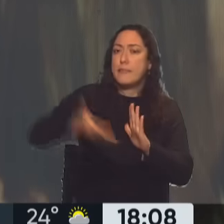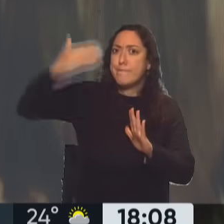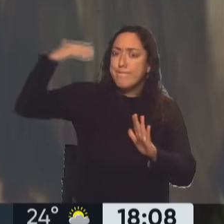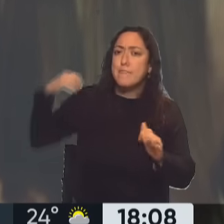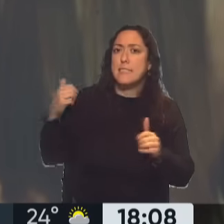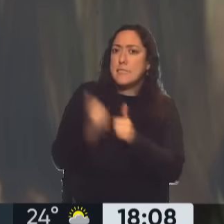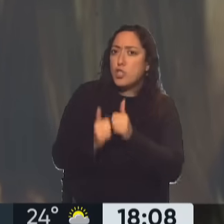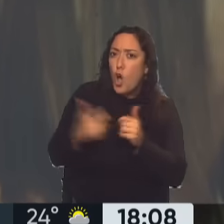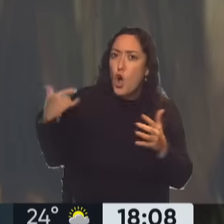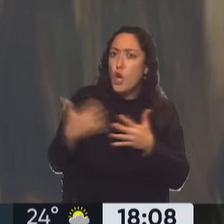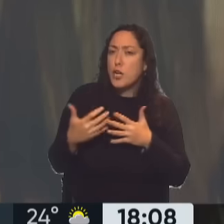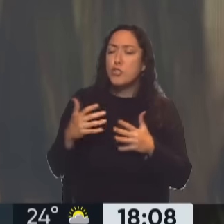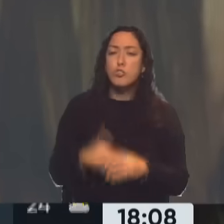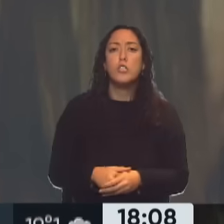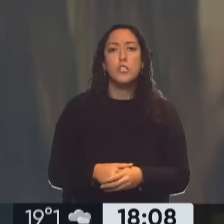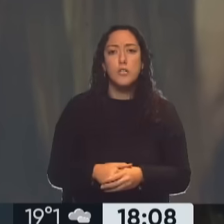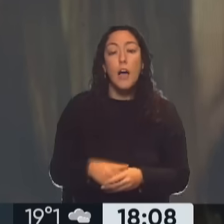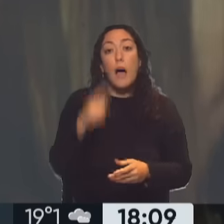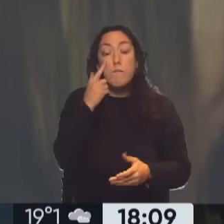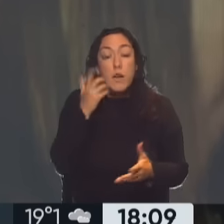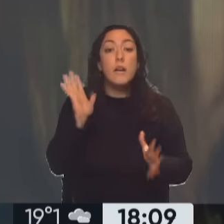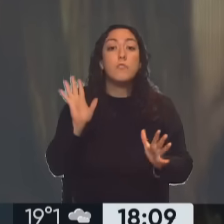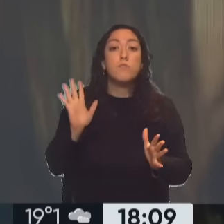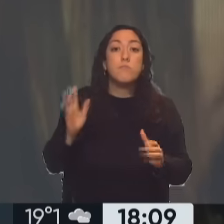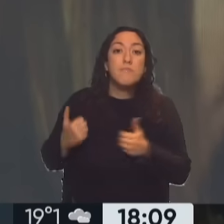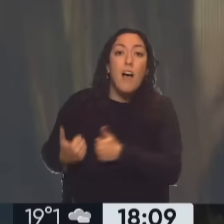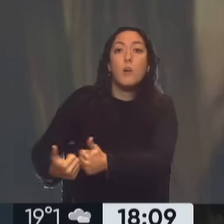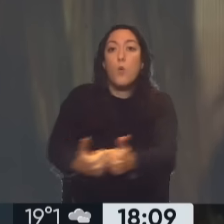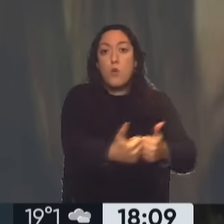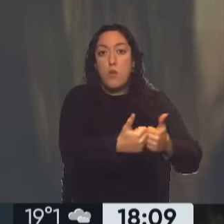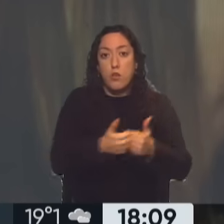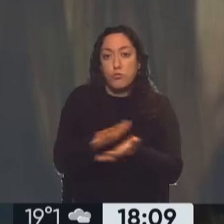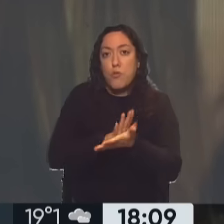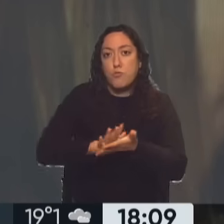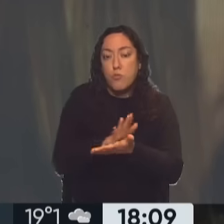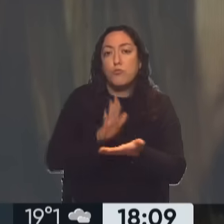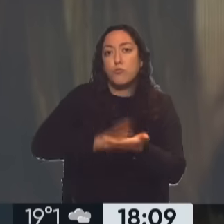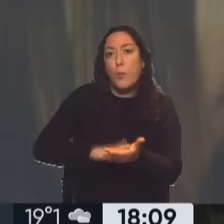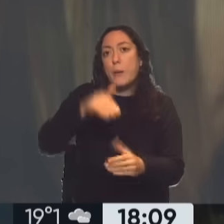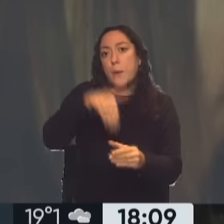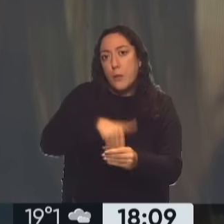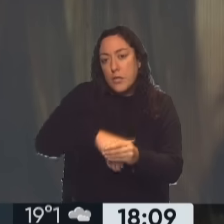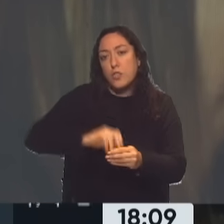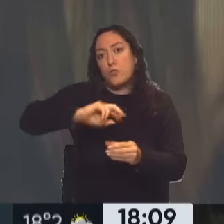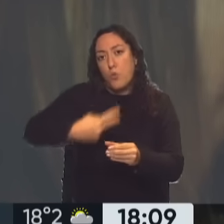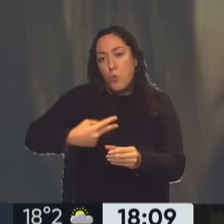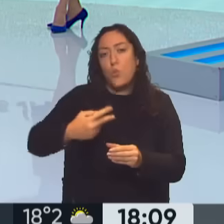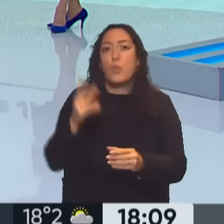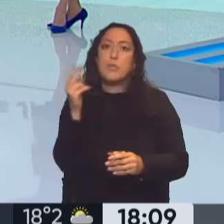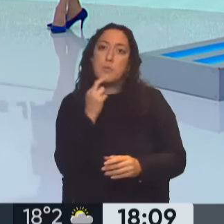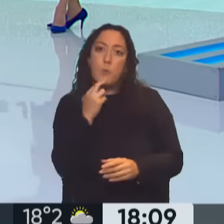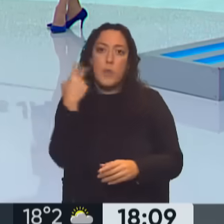ya buscando, digamos, una salida en común frente a esta balotaje que tendremos el próximo 19 de noviembre.